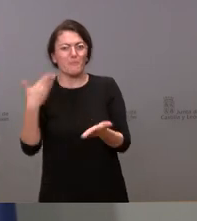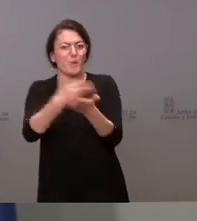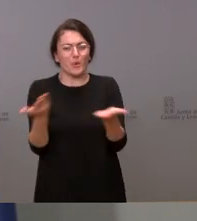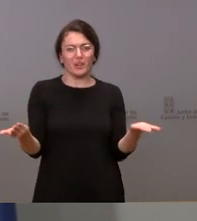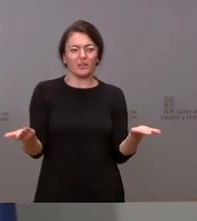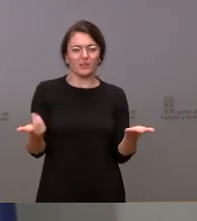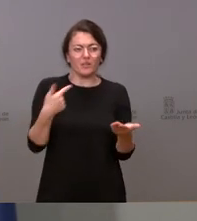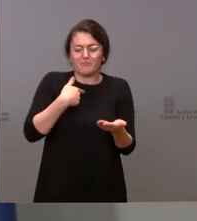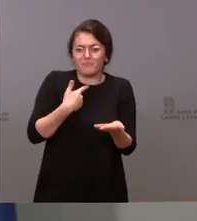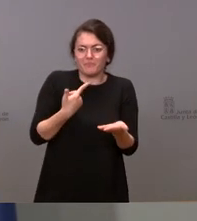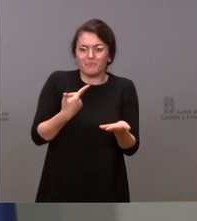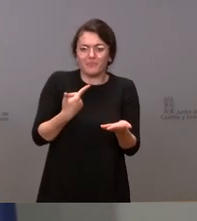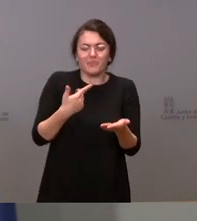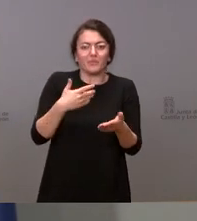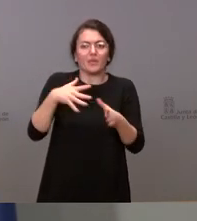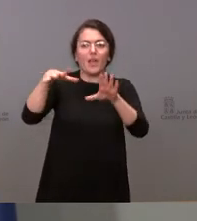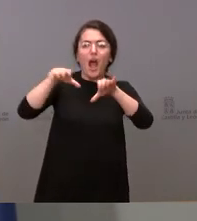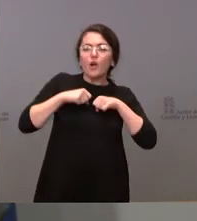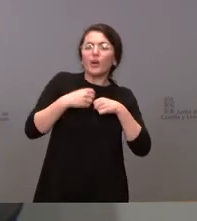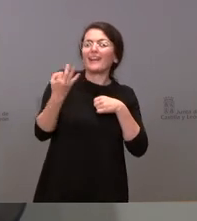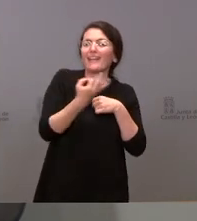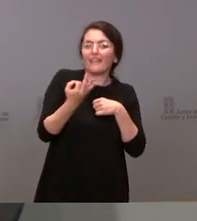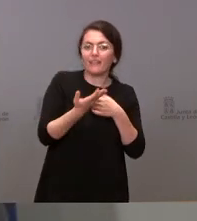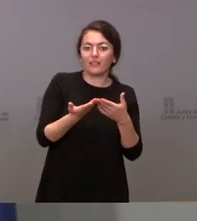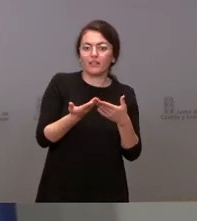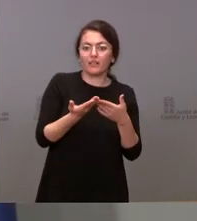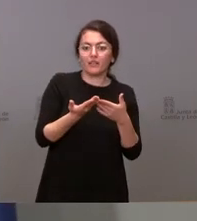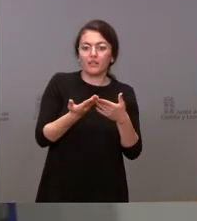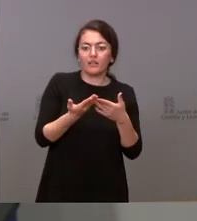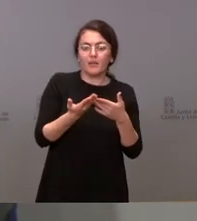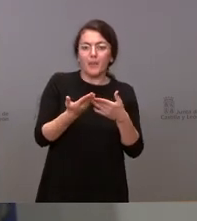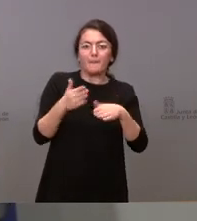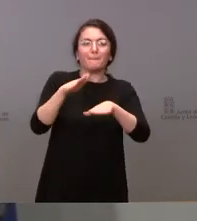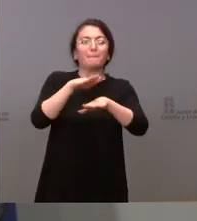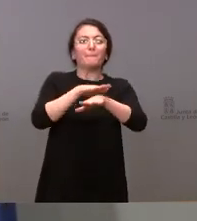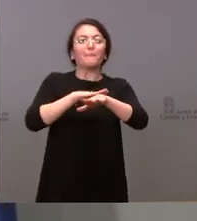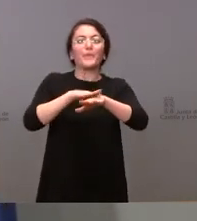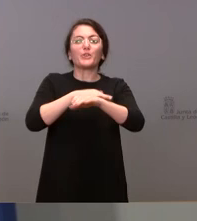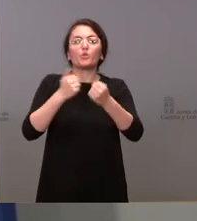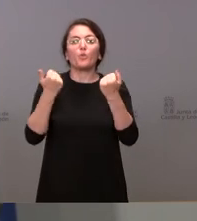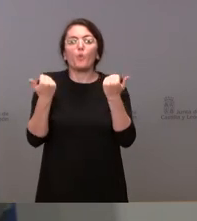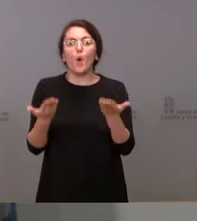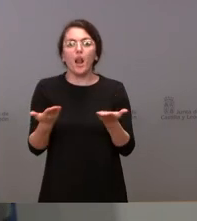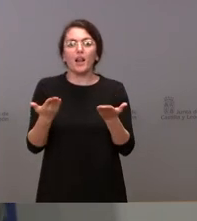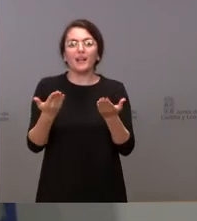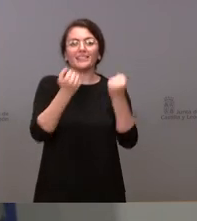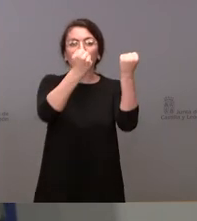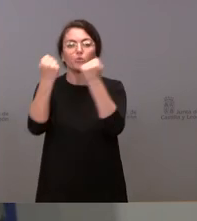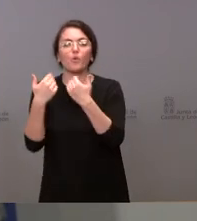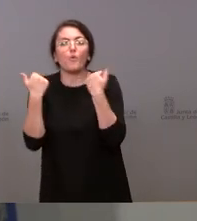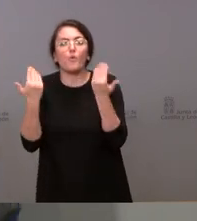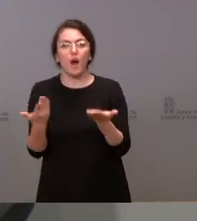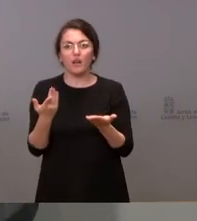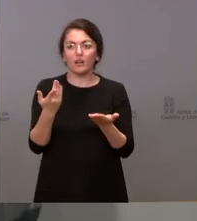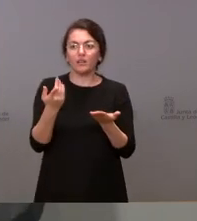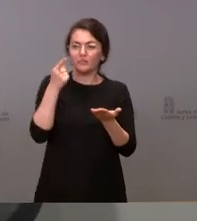dígame qué va a descentralizar. ¿Qué ministerio va a descentralizar? ¿Qué institución va a descentralizar? Pero si es que es usted el que ha hecho la propuesta.